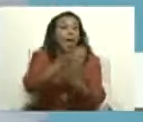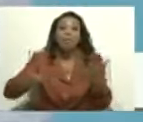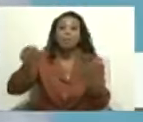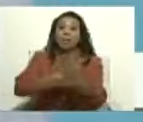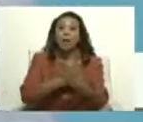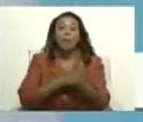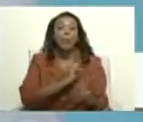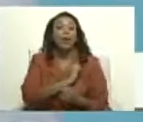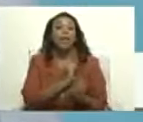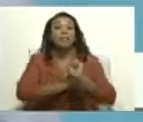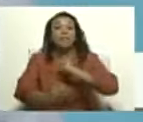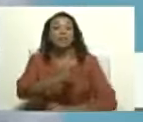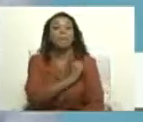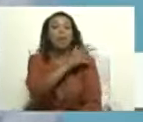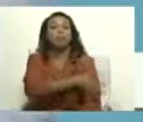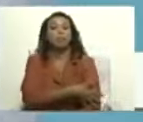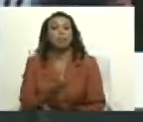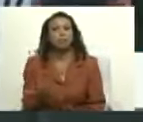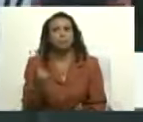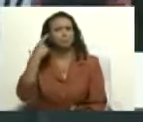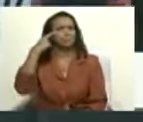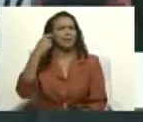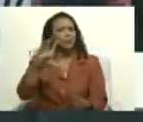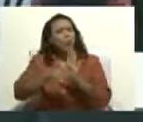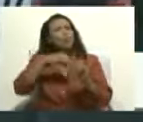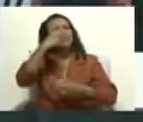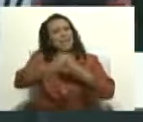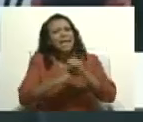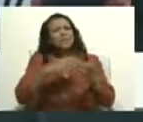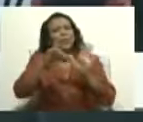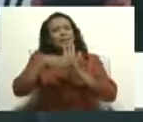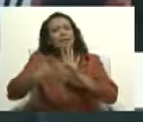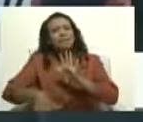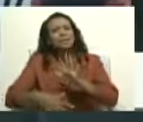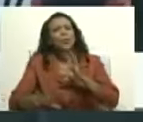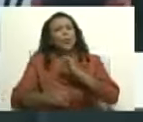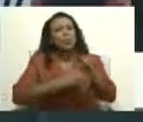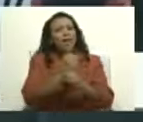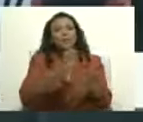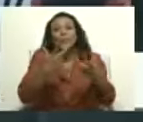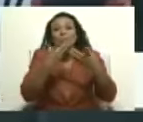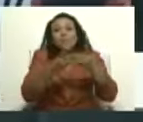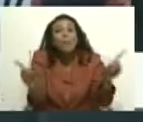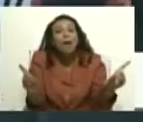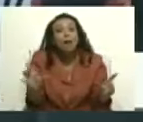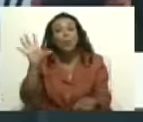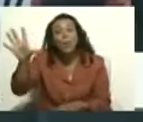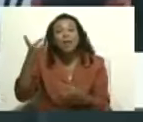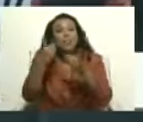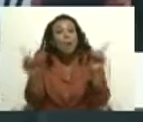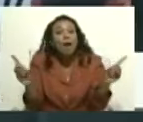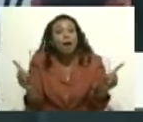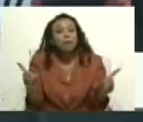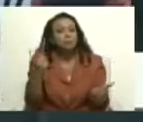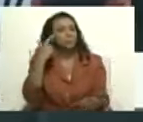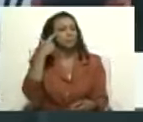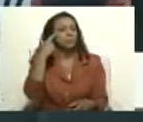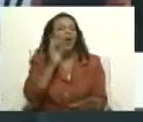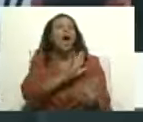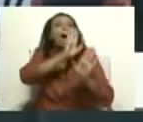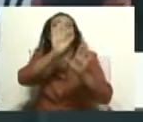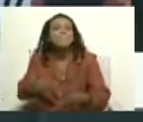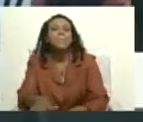a Palestina. ¿Eso es derecho internacional? ¿Eso es democracia? Entonces es una solidaridad a